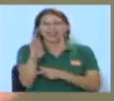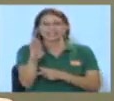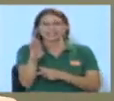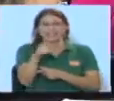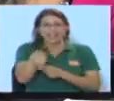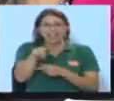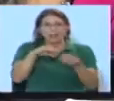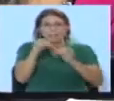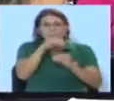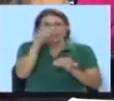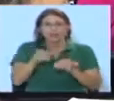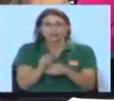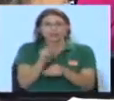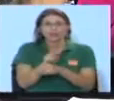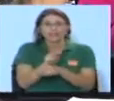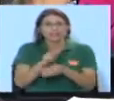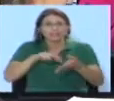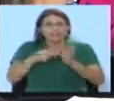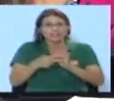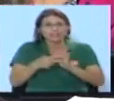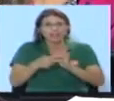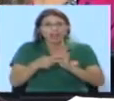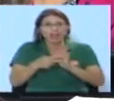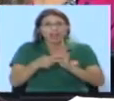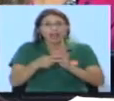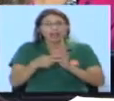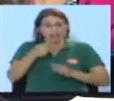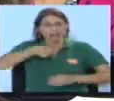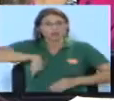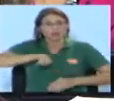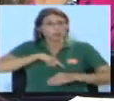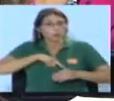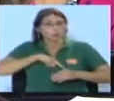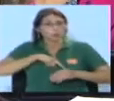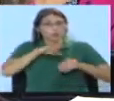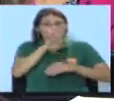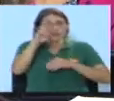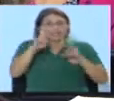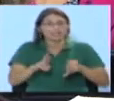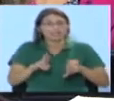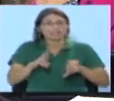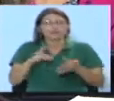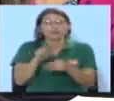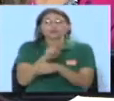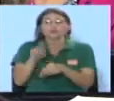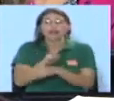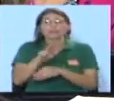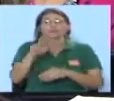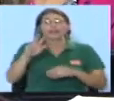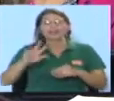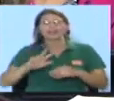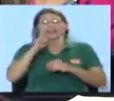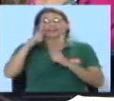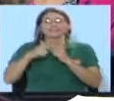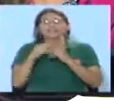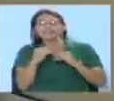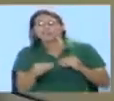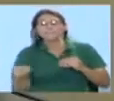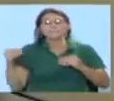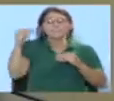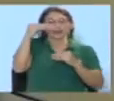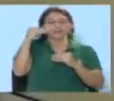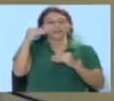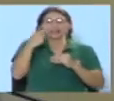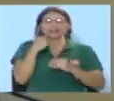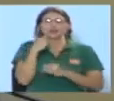el triple, en promedio los costarricenses consumimos el triple de lo que SUTEL indica que es la base. Entonces quiere decir que